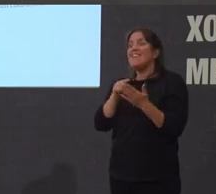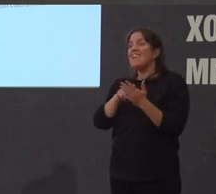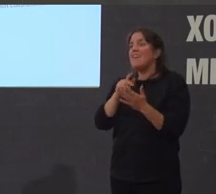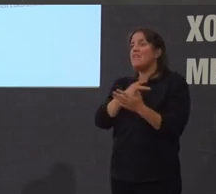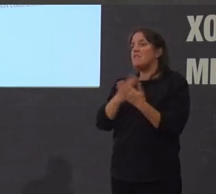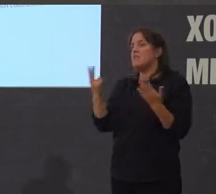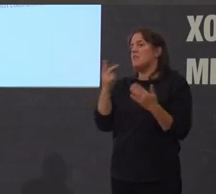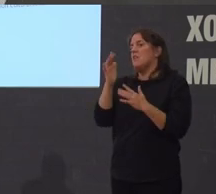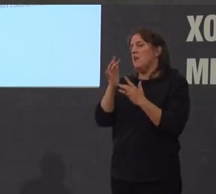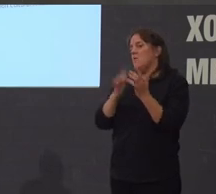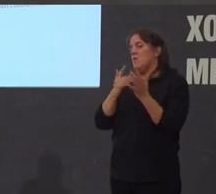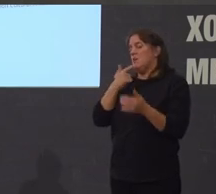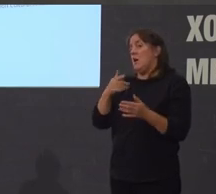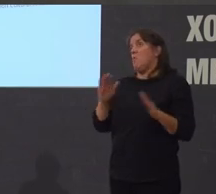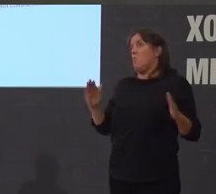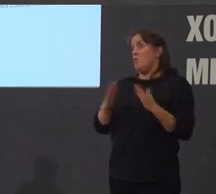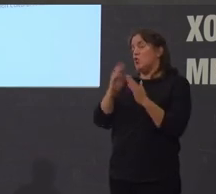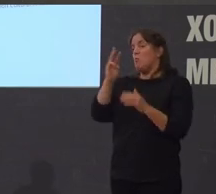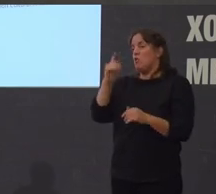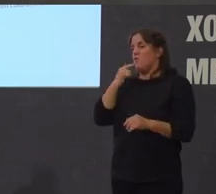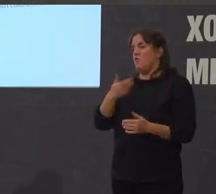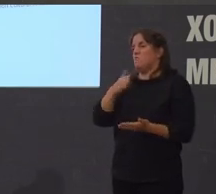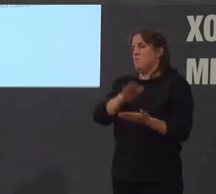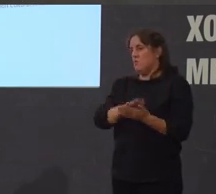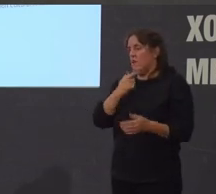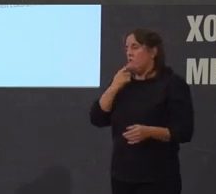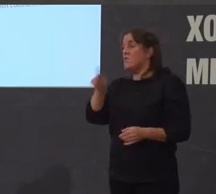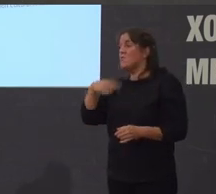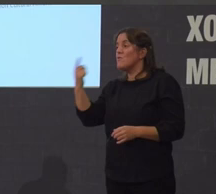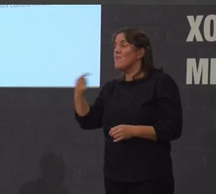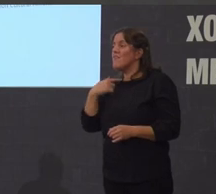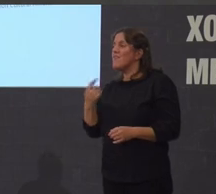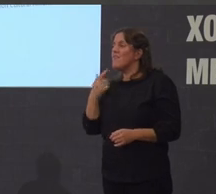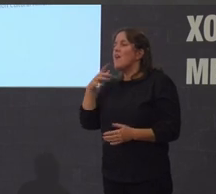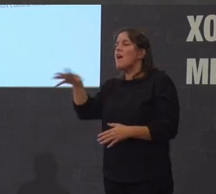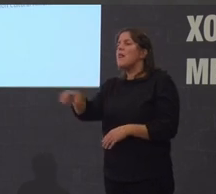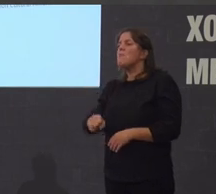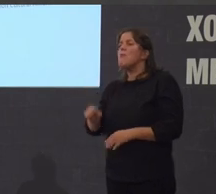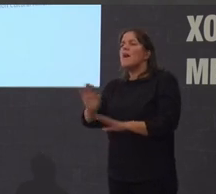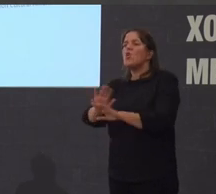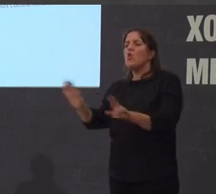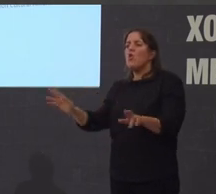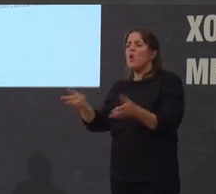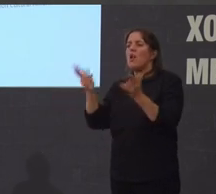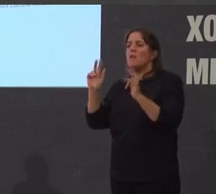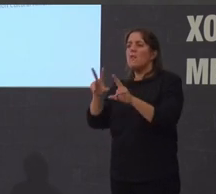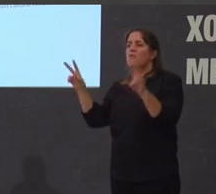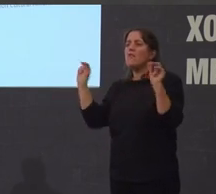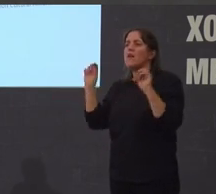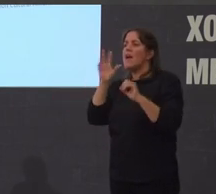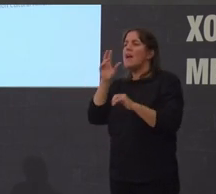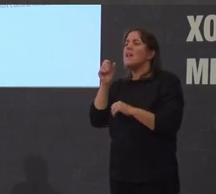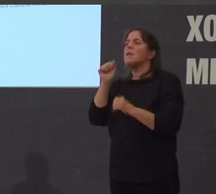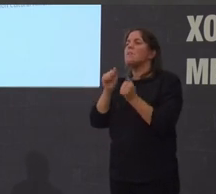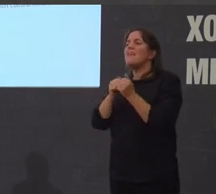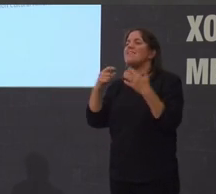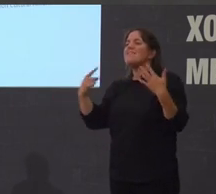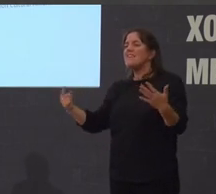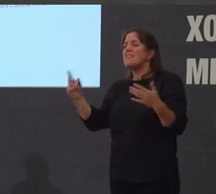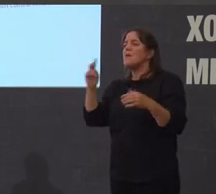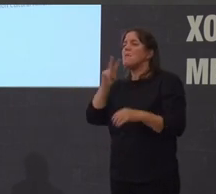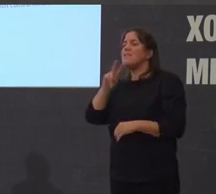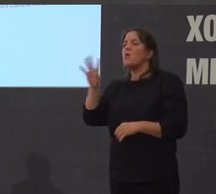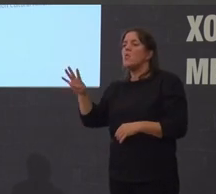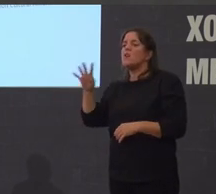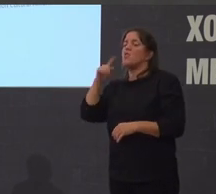pues acuerdan levantar de su embargo sobre sus propiedades o 26 de junio de ese año 24 años después